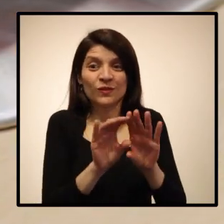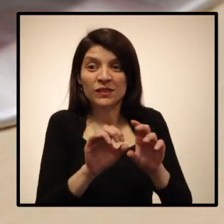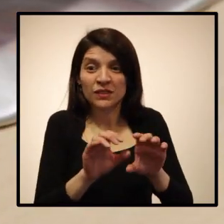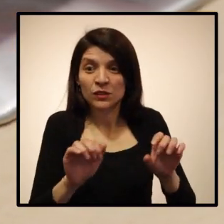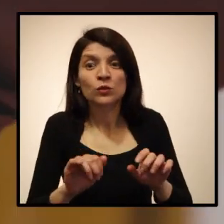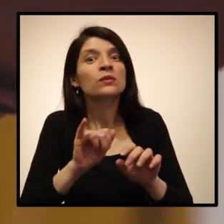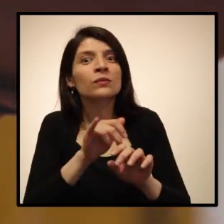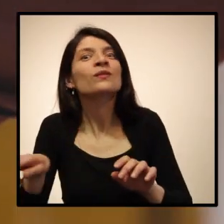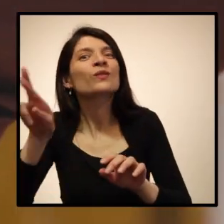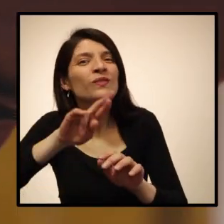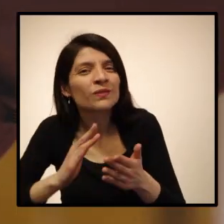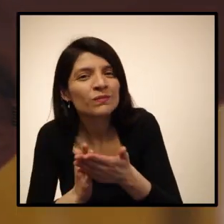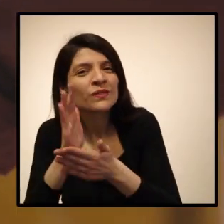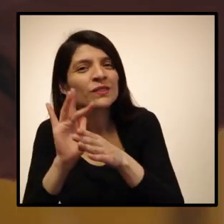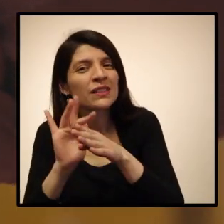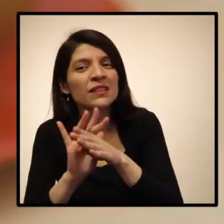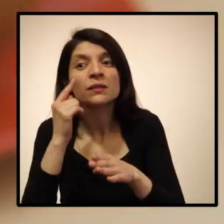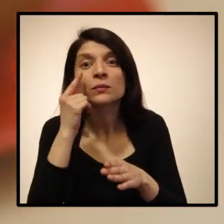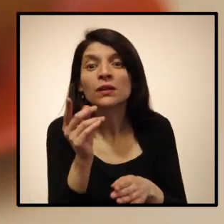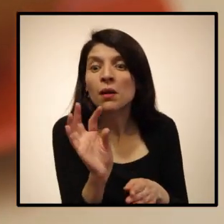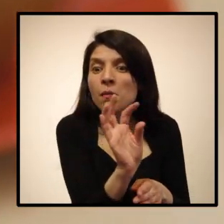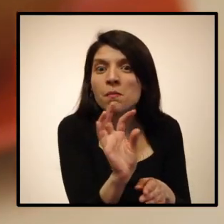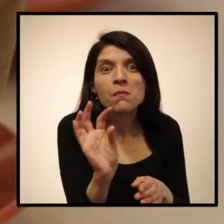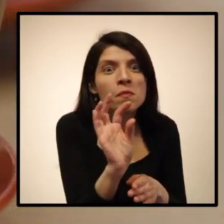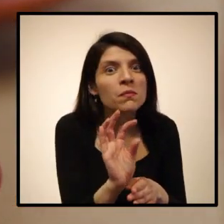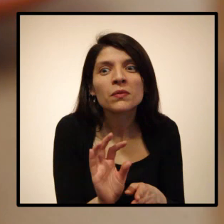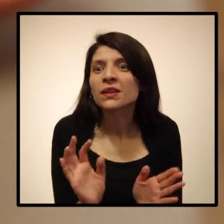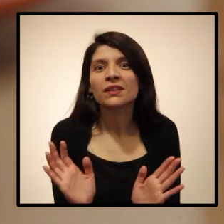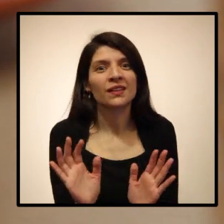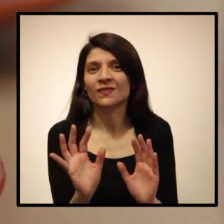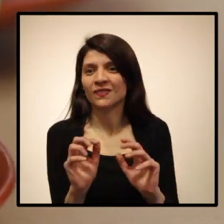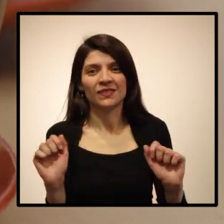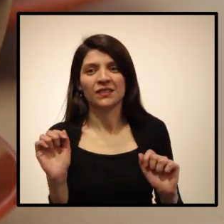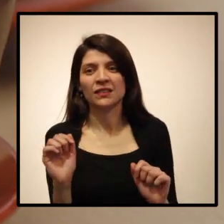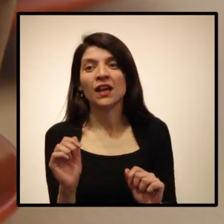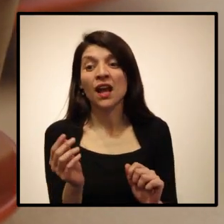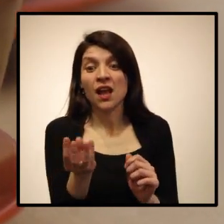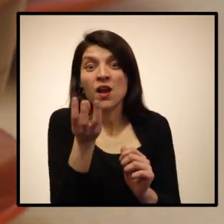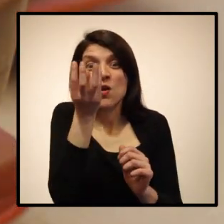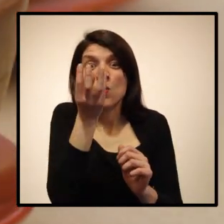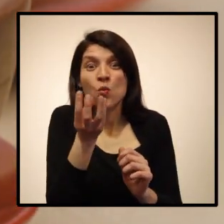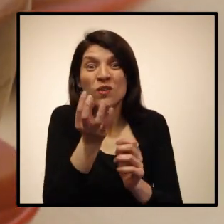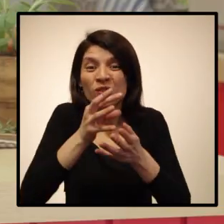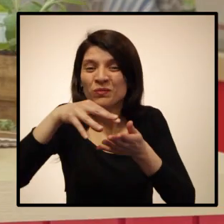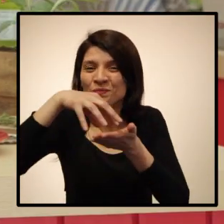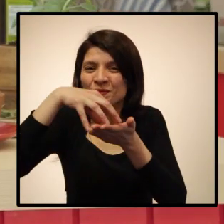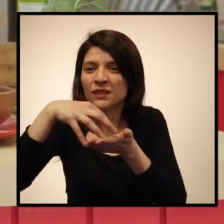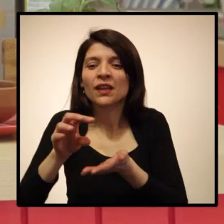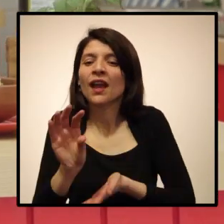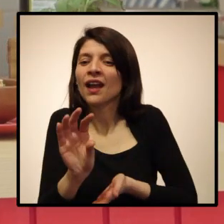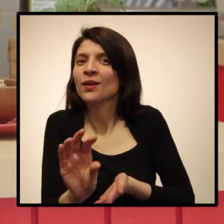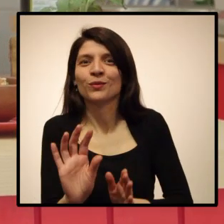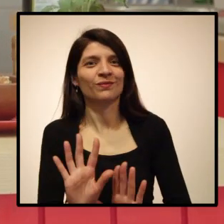tomar temperatura. Miren qué delicioso, las papitas al dente, muchachos. Nuestro huevo pochado es la estrella, así que va arribita. Vamos a